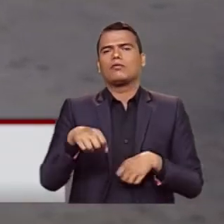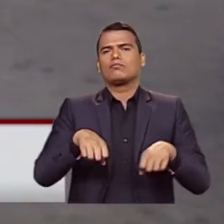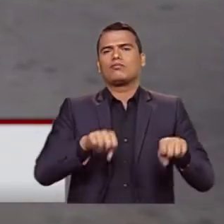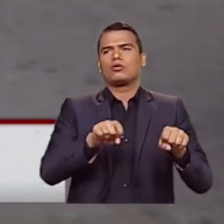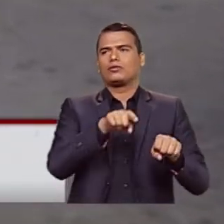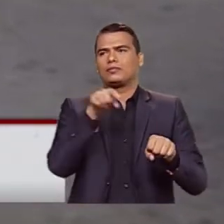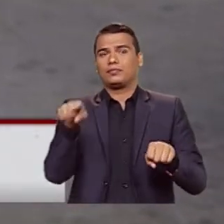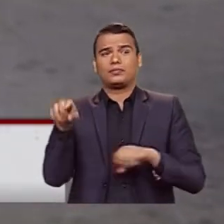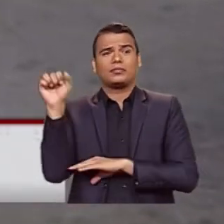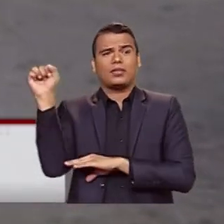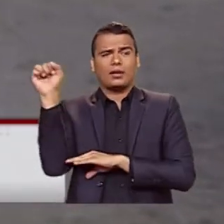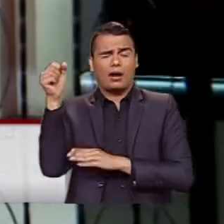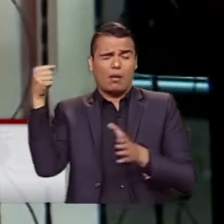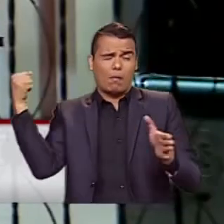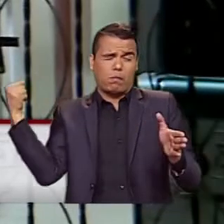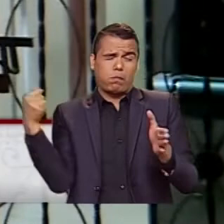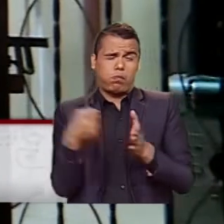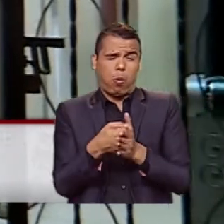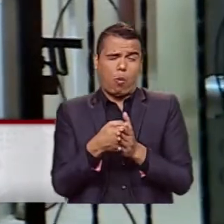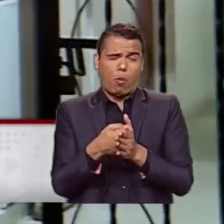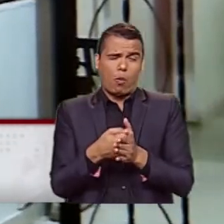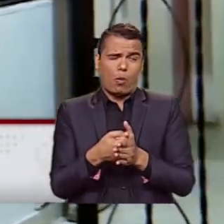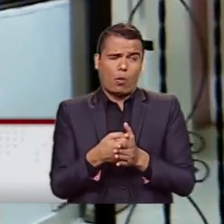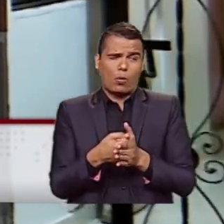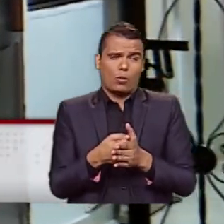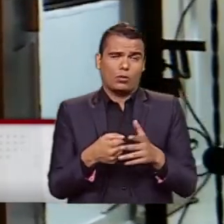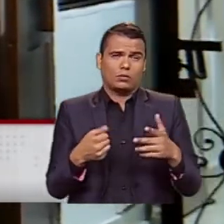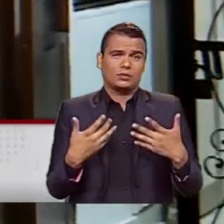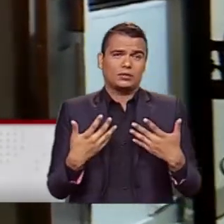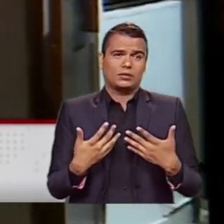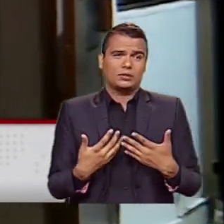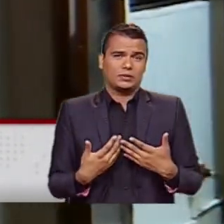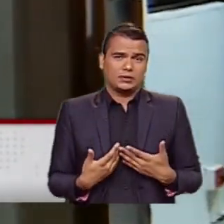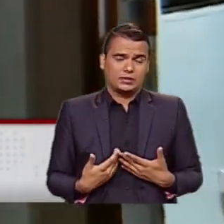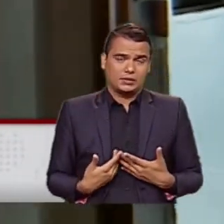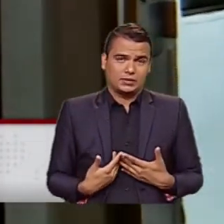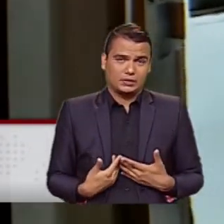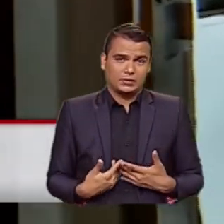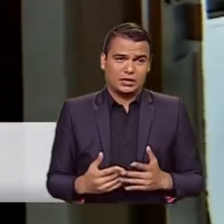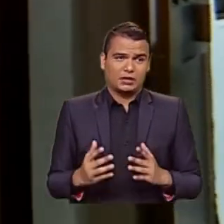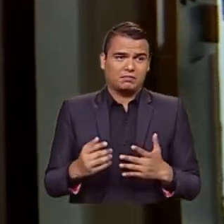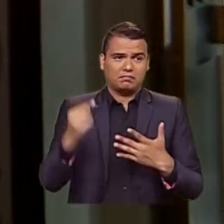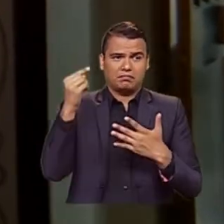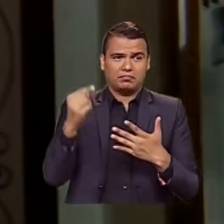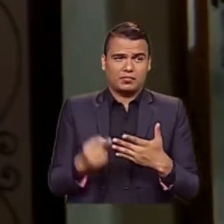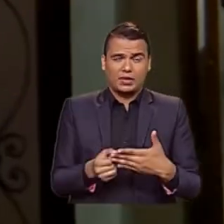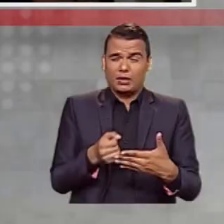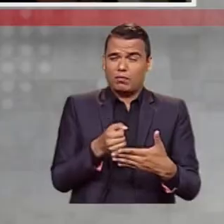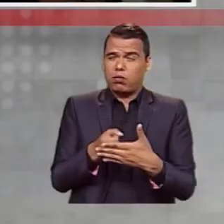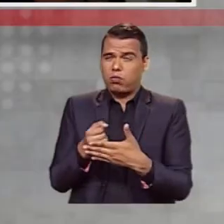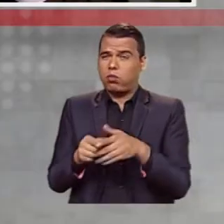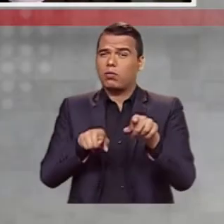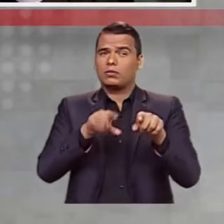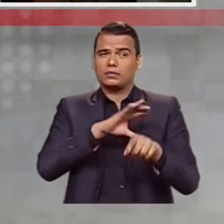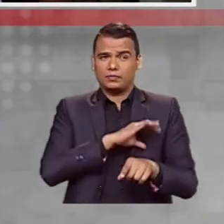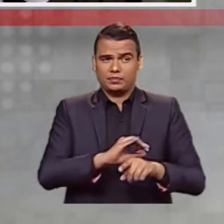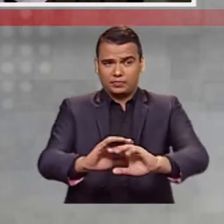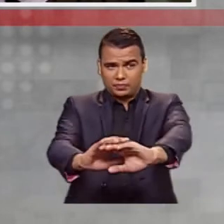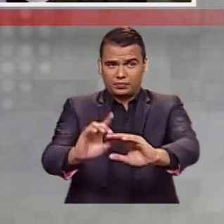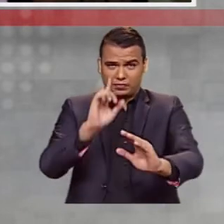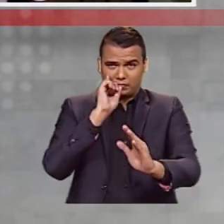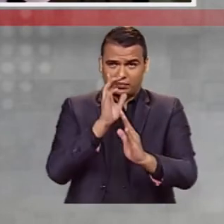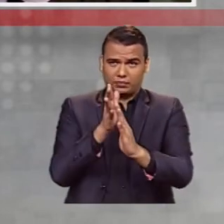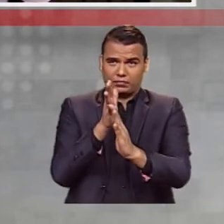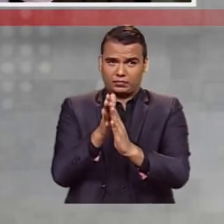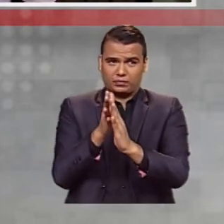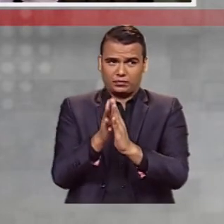con una camioneta en esta vía pues ésta ha sido toda la información de accidentalidad en la capital del valle los dejo